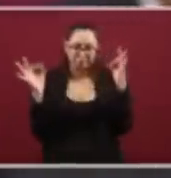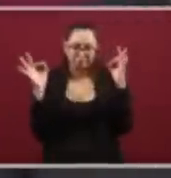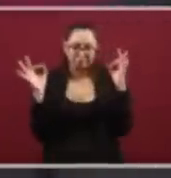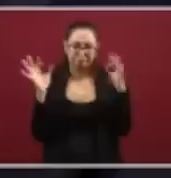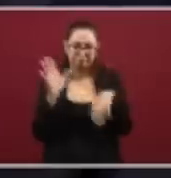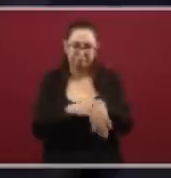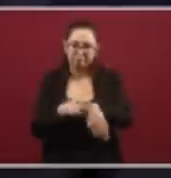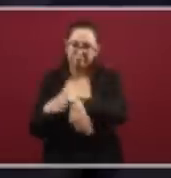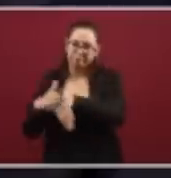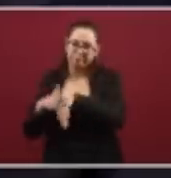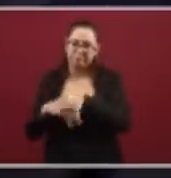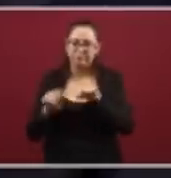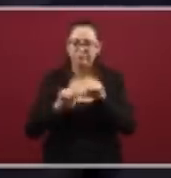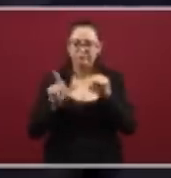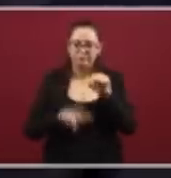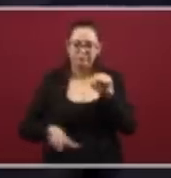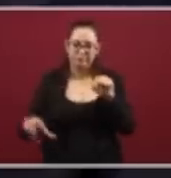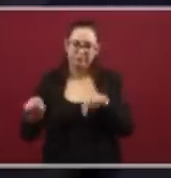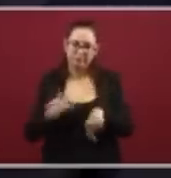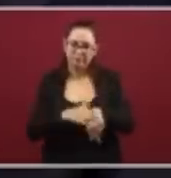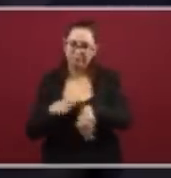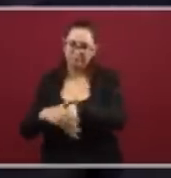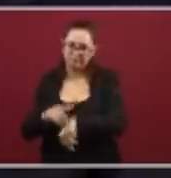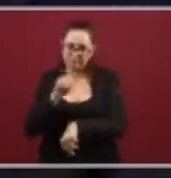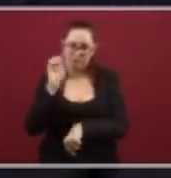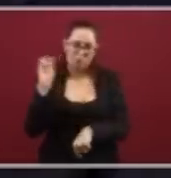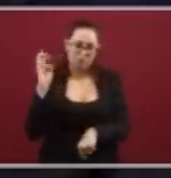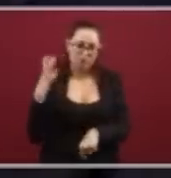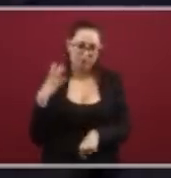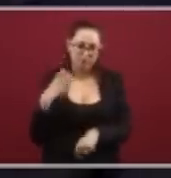pueblo de méxico desde washington